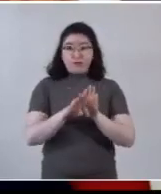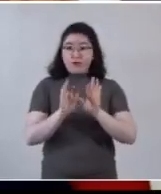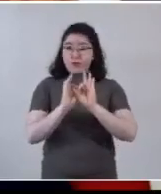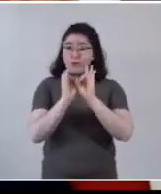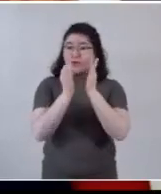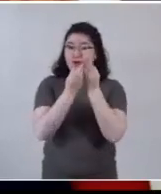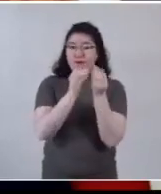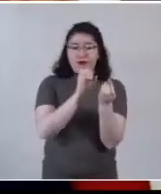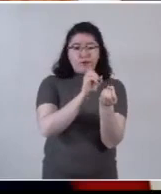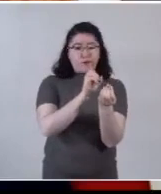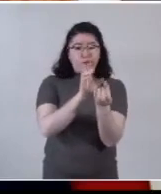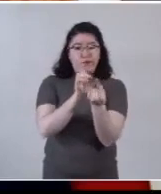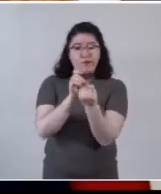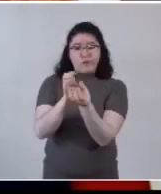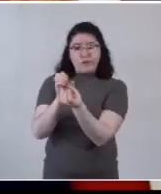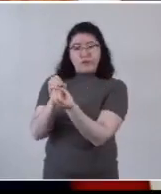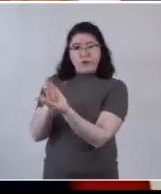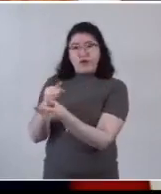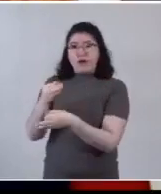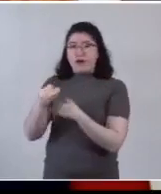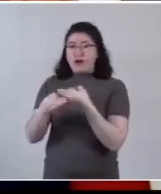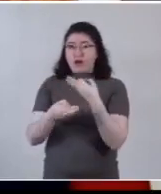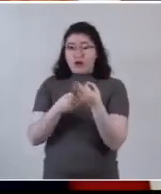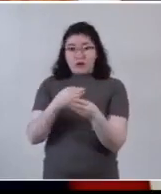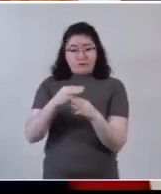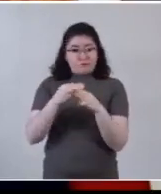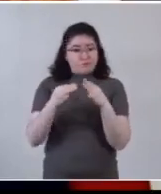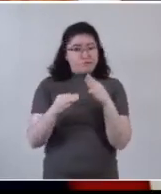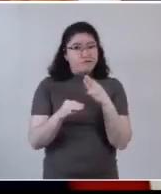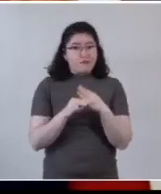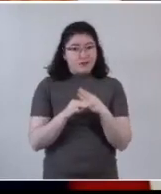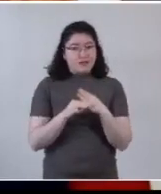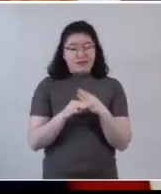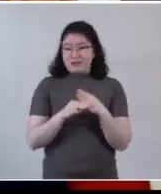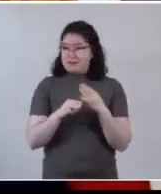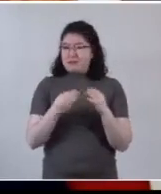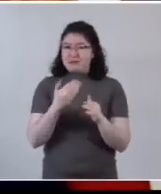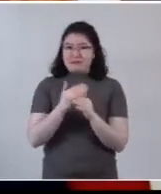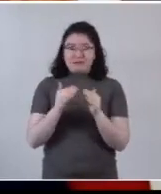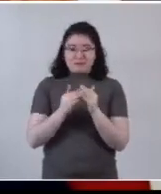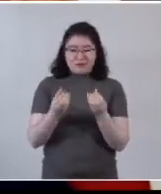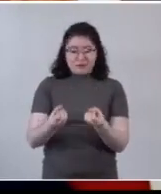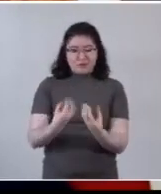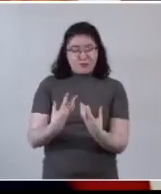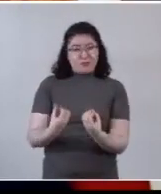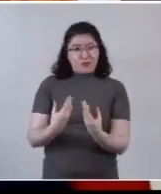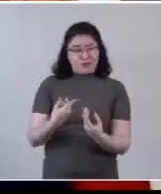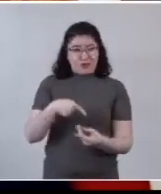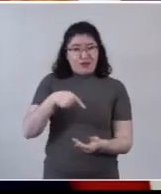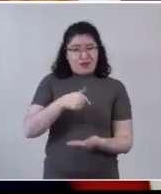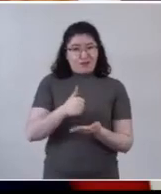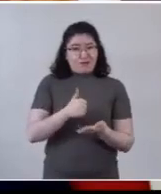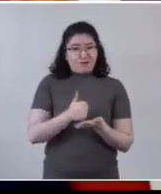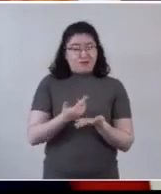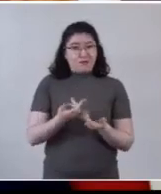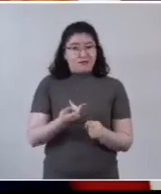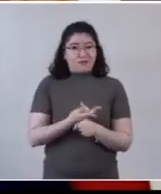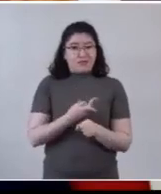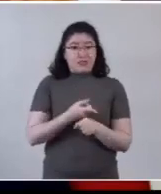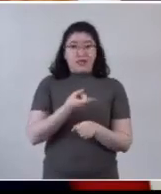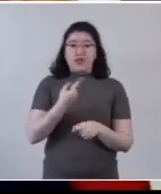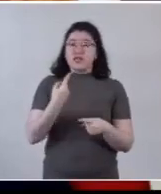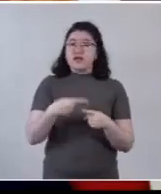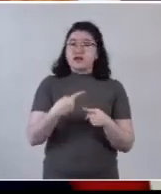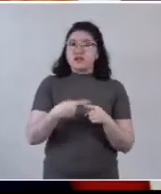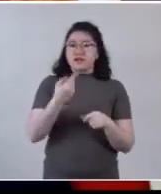distribución, almacenaje de todos los materiales y suministros que están llegando corresponde al